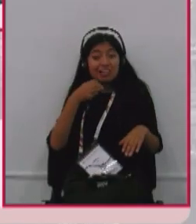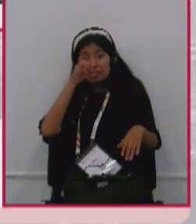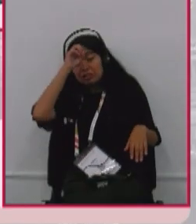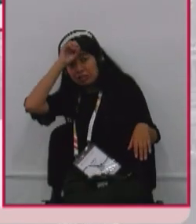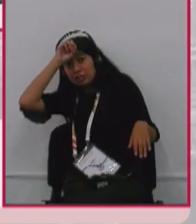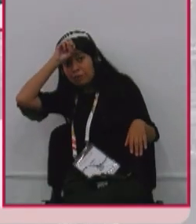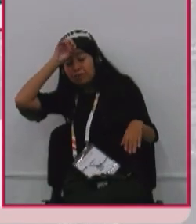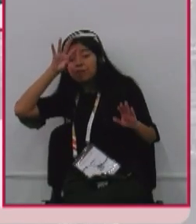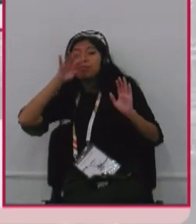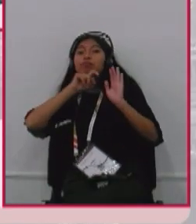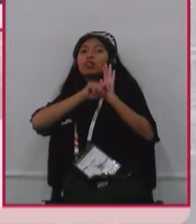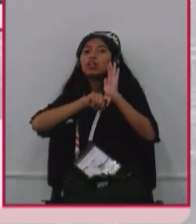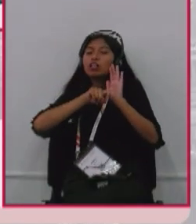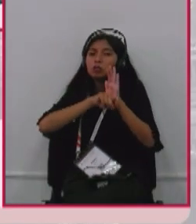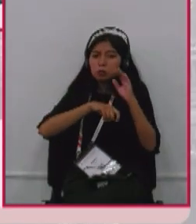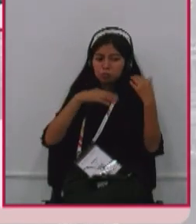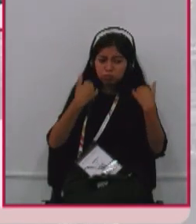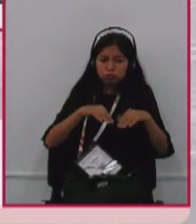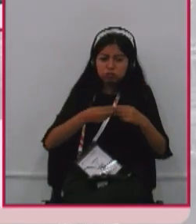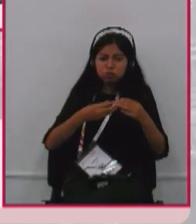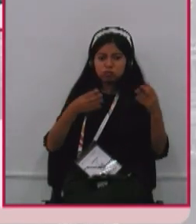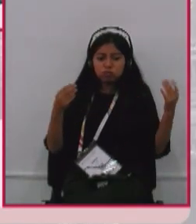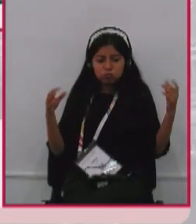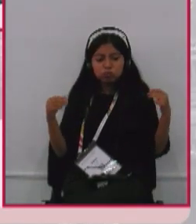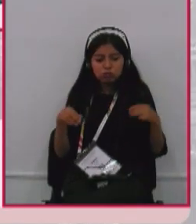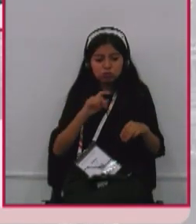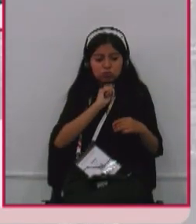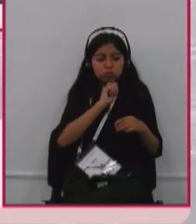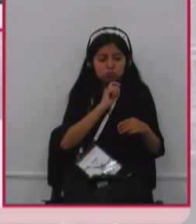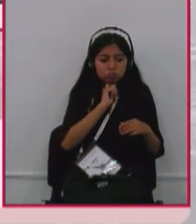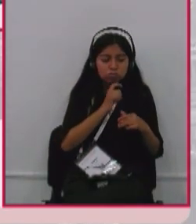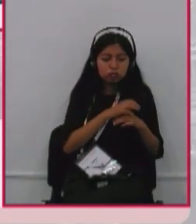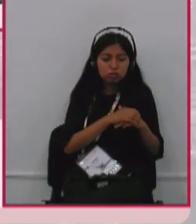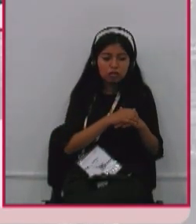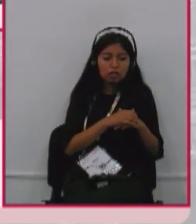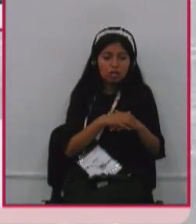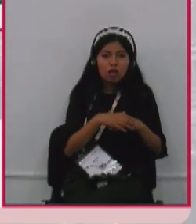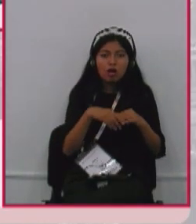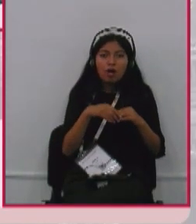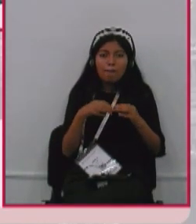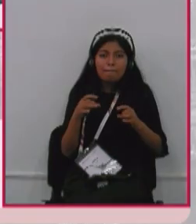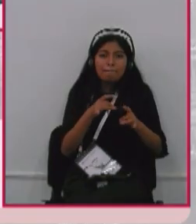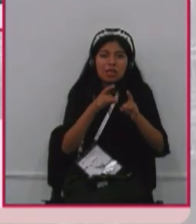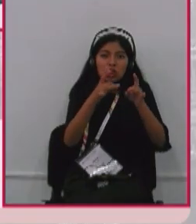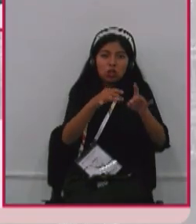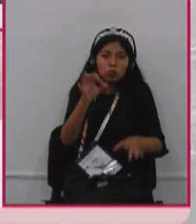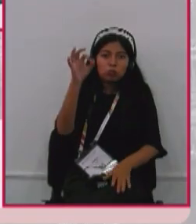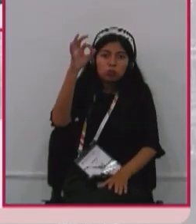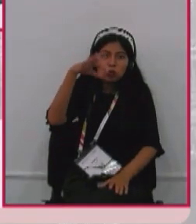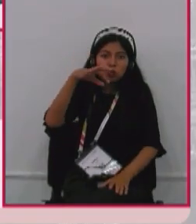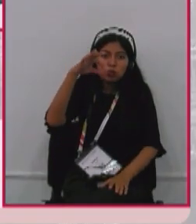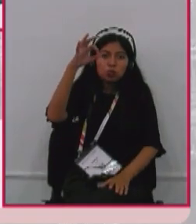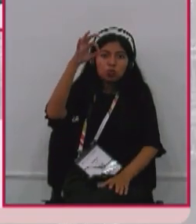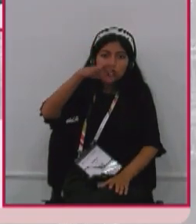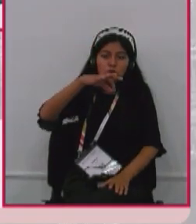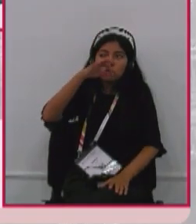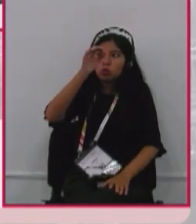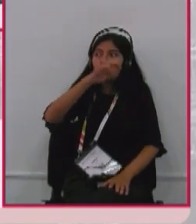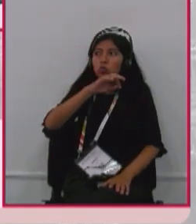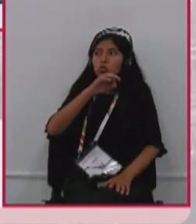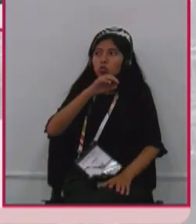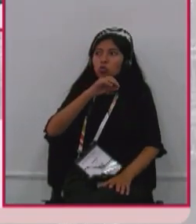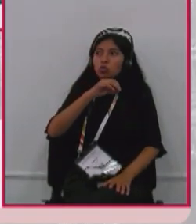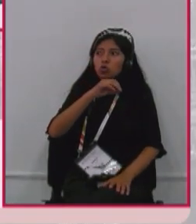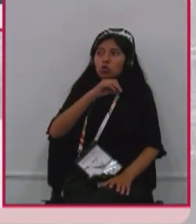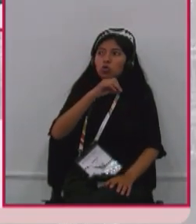mucho fino, es arcilloso, y el método que utilizamos es riego por goteo. Entonces, cuando la gota con